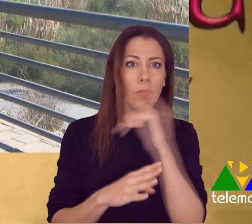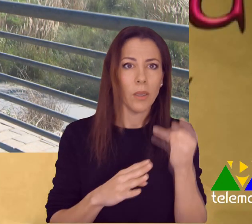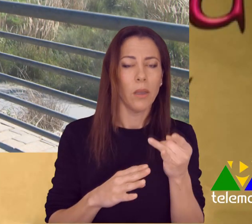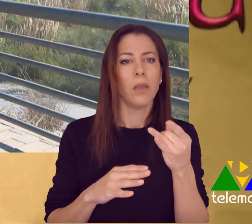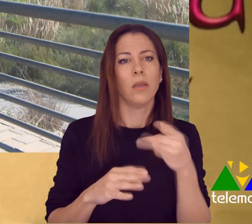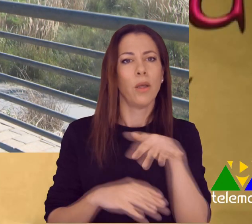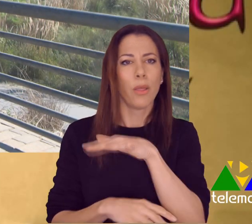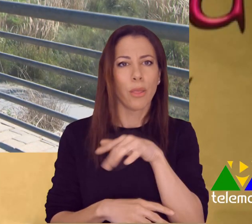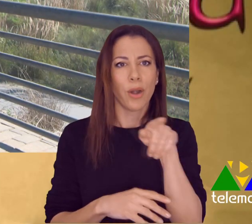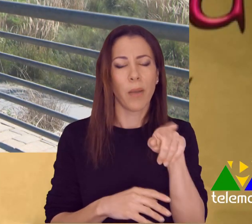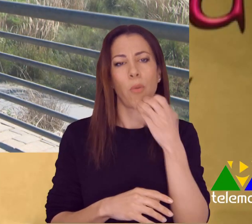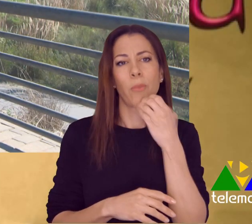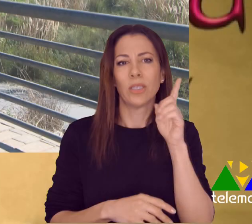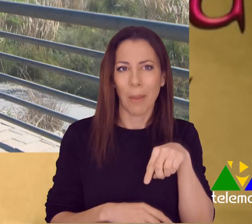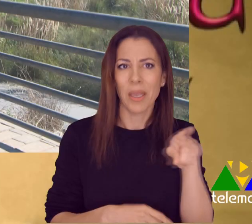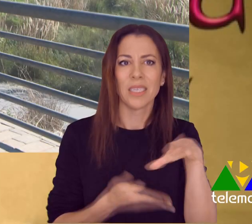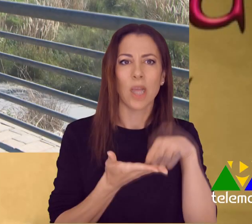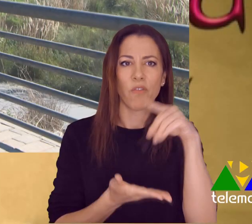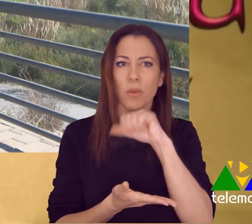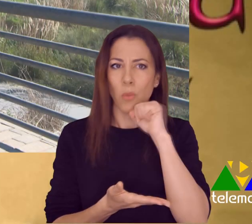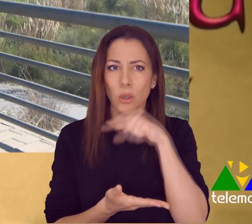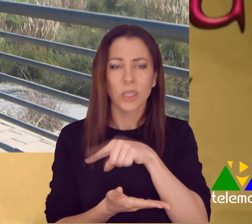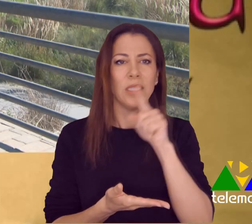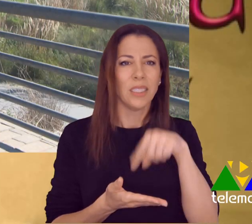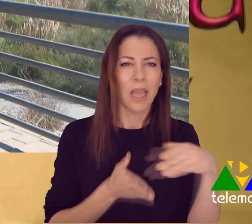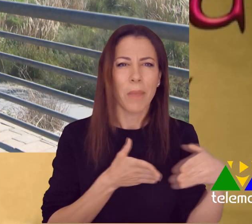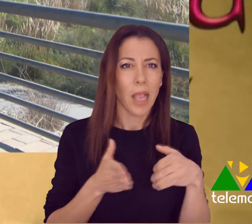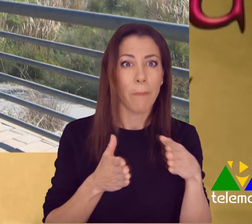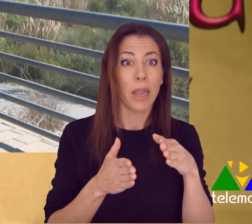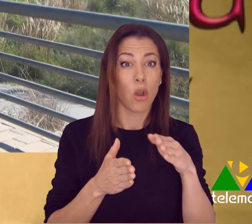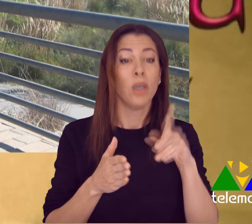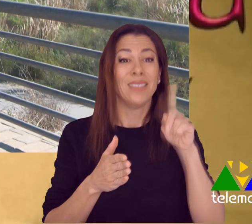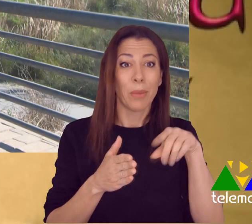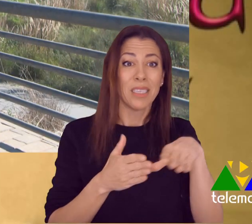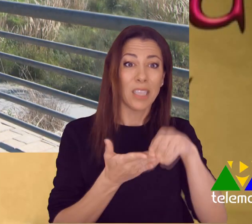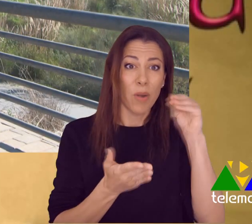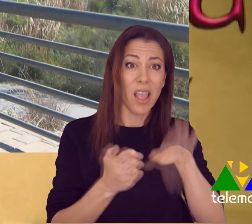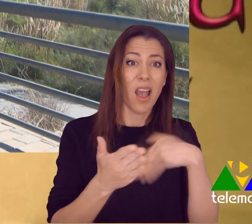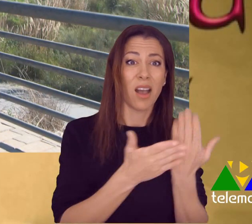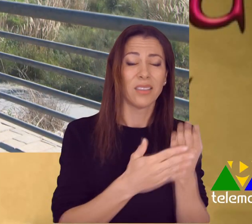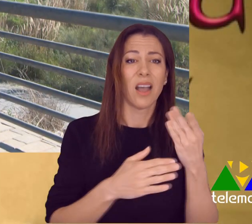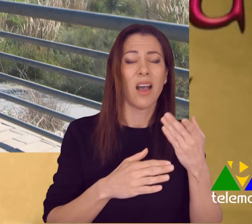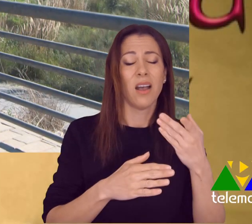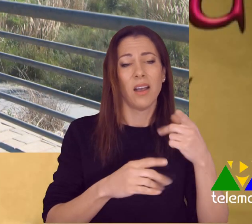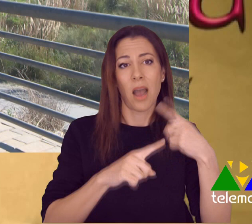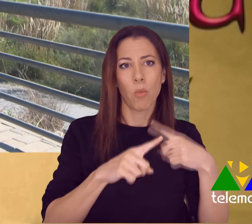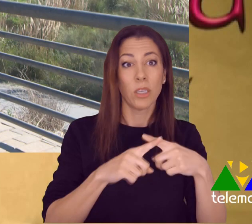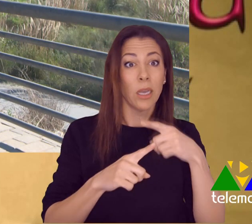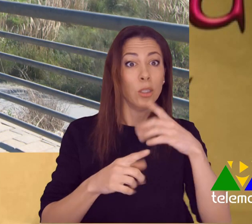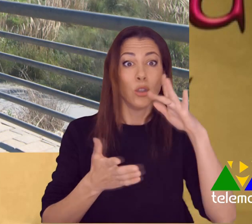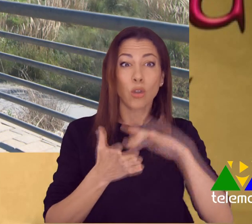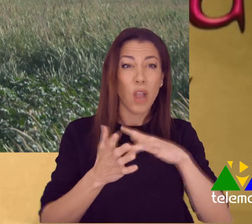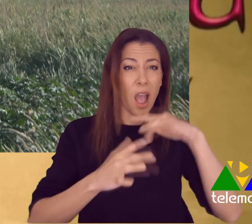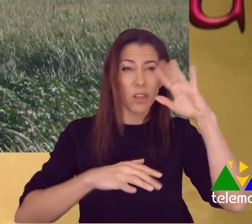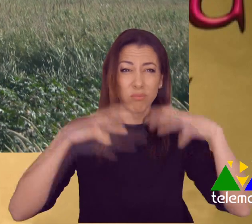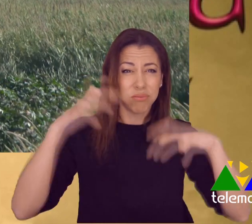los sitios Salobreña con Motril, incluso los caminos hacia Almuñécar, siempre cuando había tormentas se inundaban, salían las ramblas, es